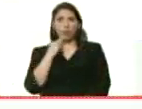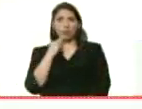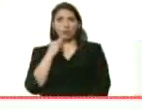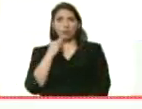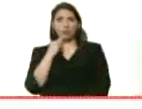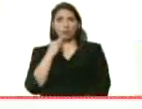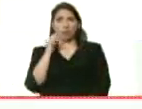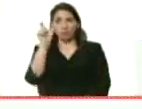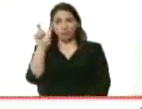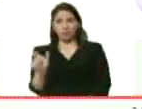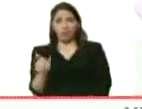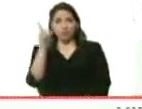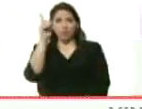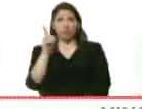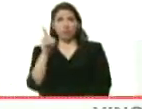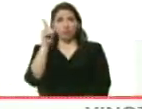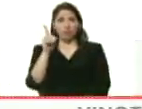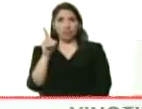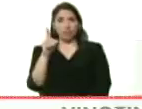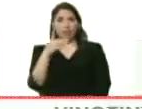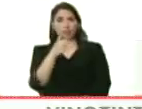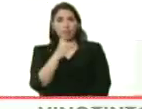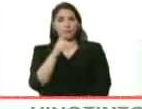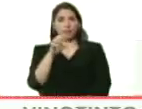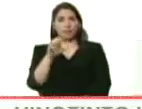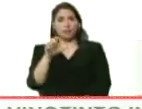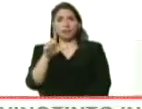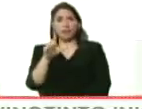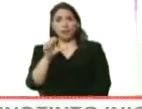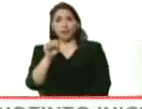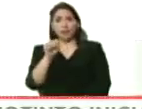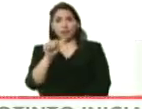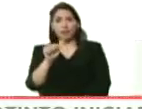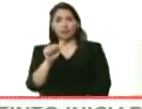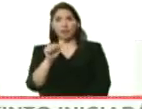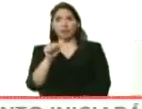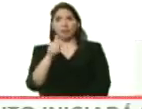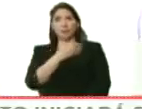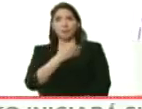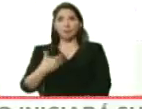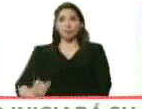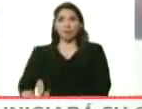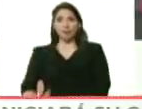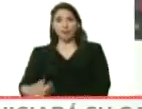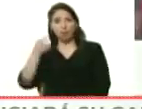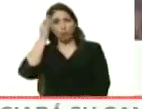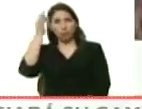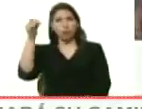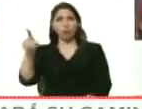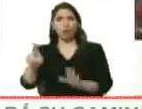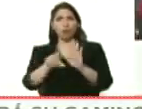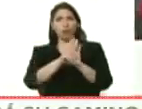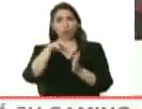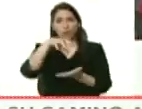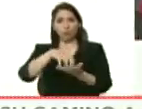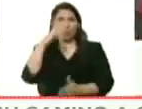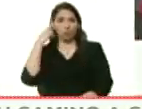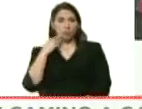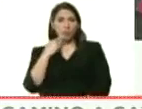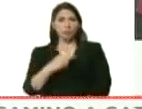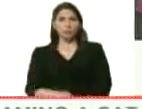ciudadana diputada Erika Josefina Zambrano, presidenta del Consejo Legislativo del Estado de Bolívar,